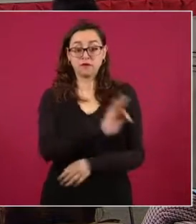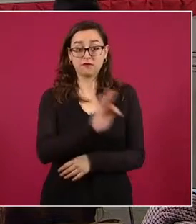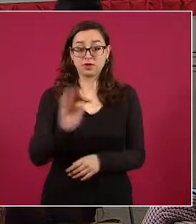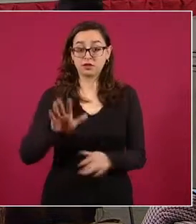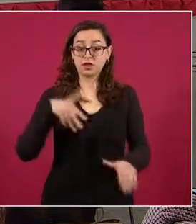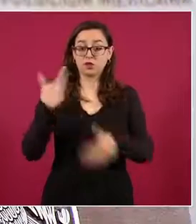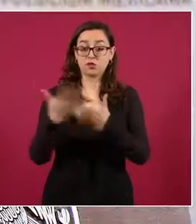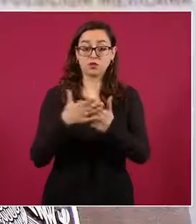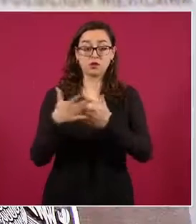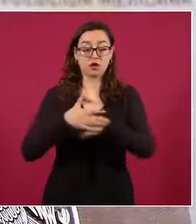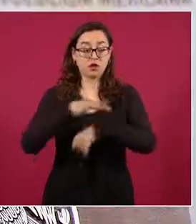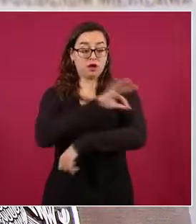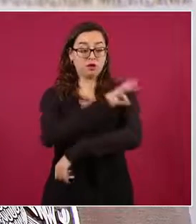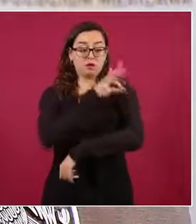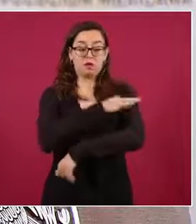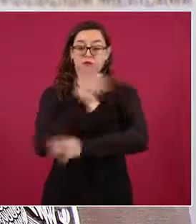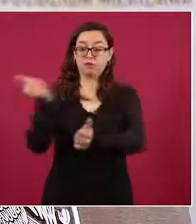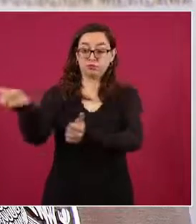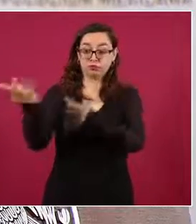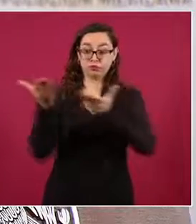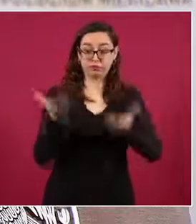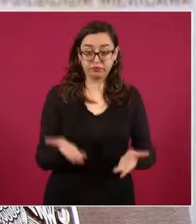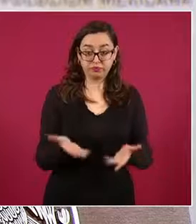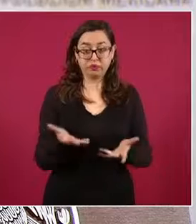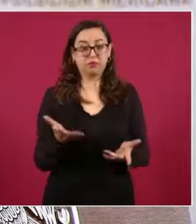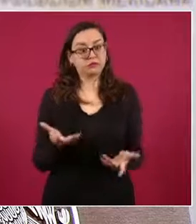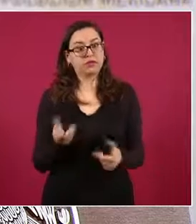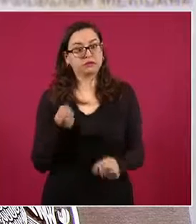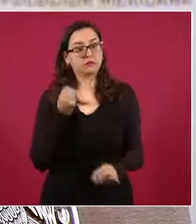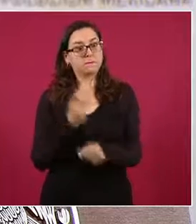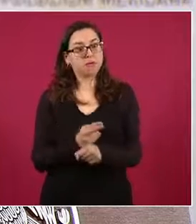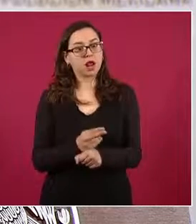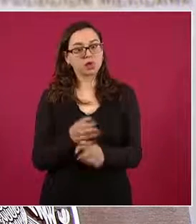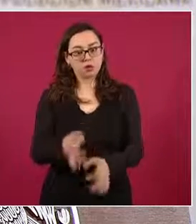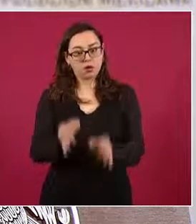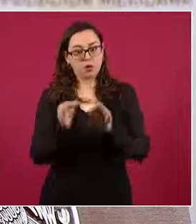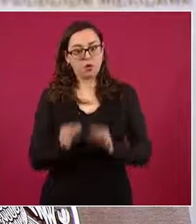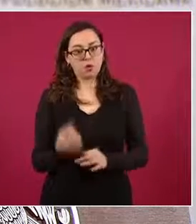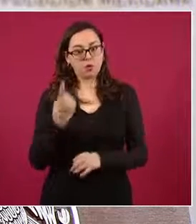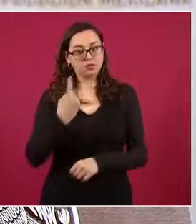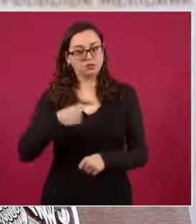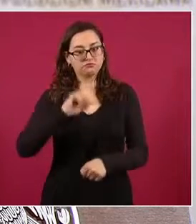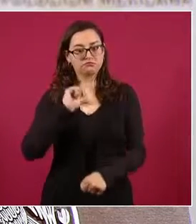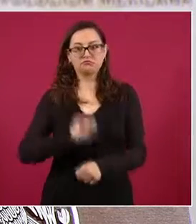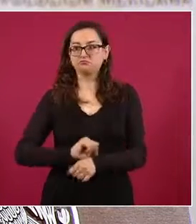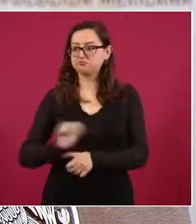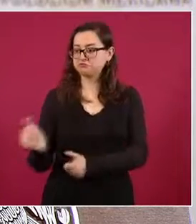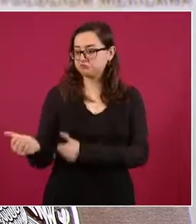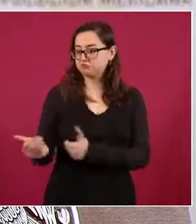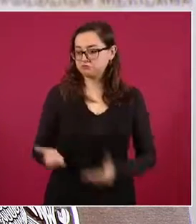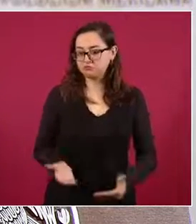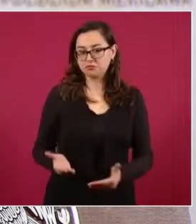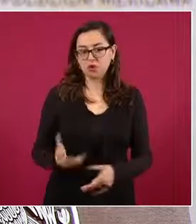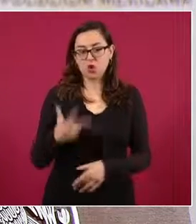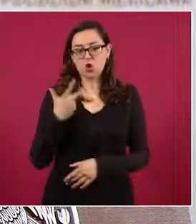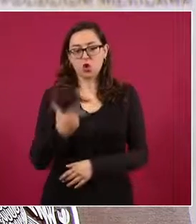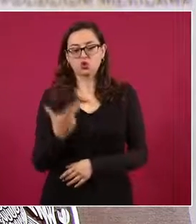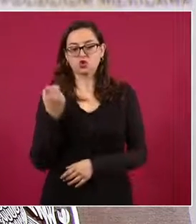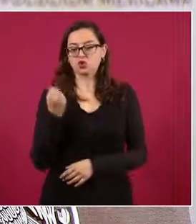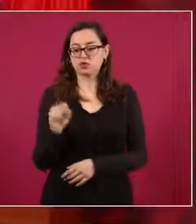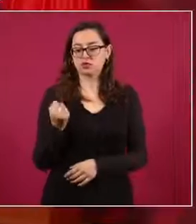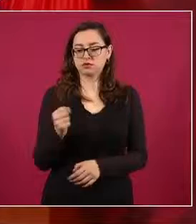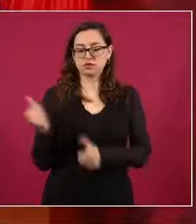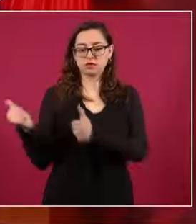hemos recibido, se recibieron una semana antes de lo que originalmente se tenía contemplado, y el 8 de septiembre recibimos